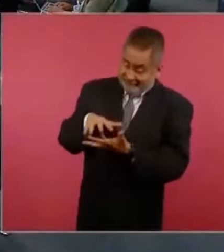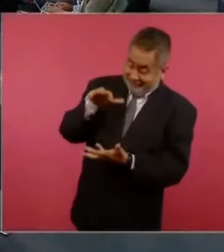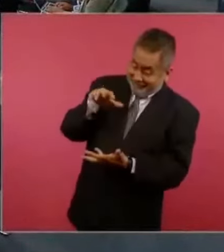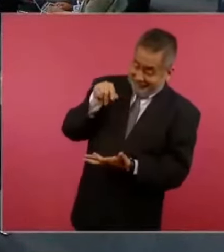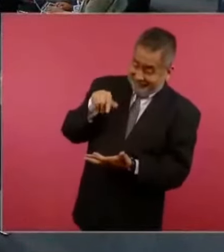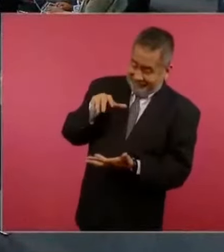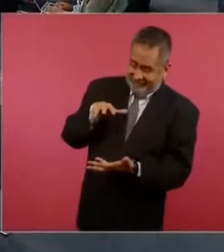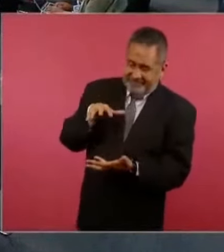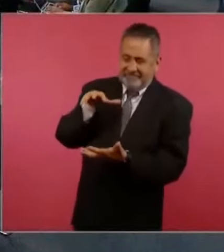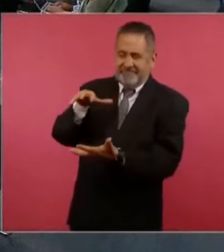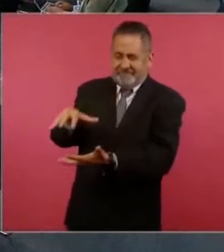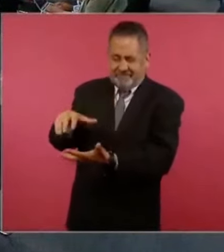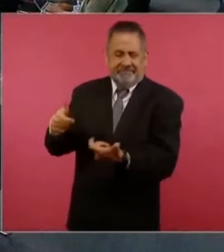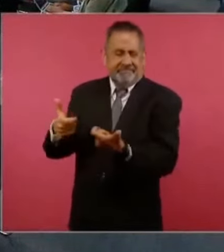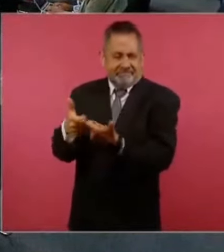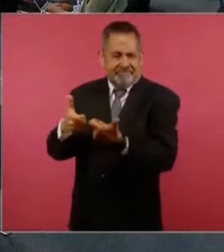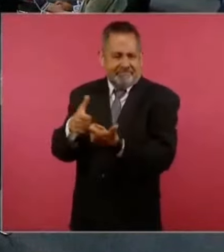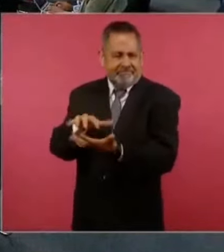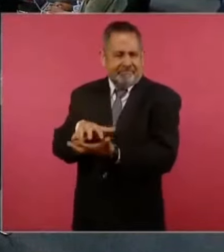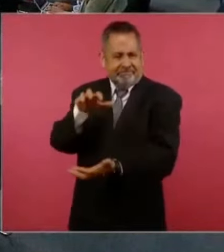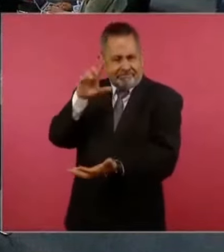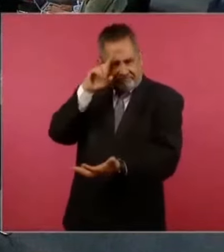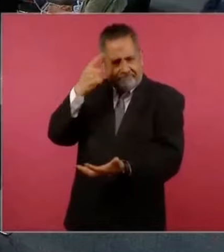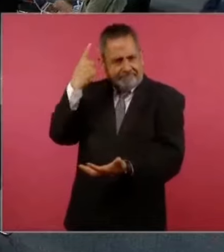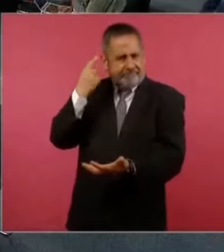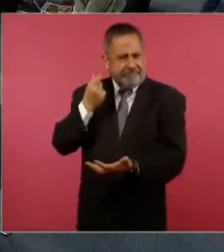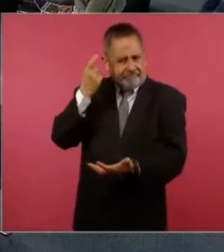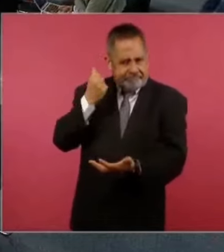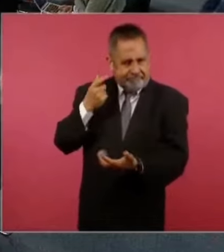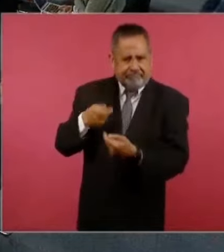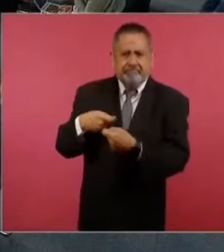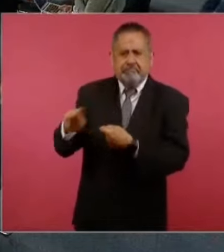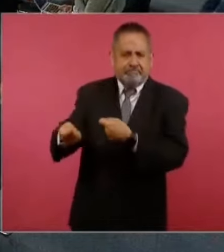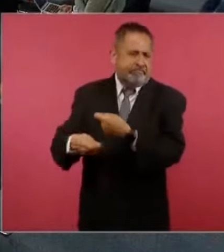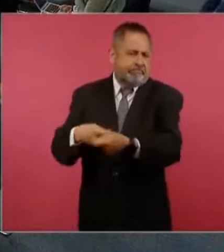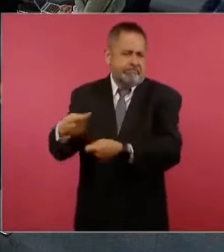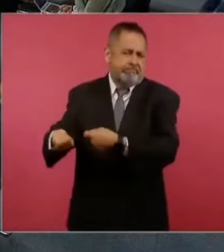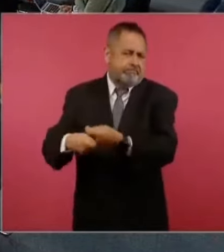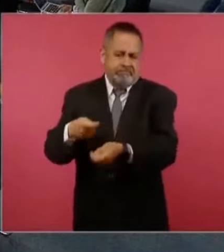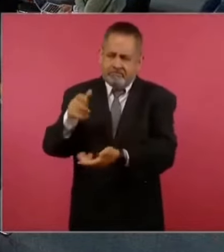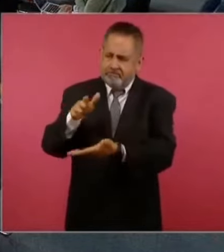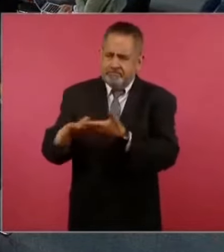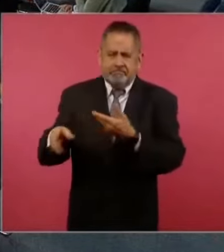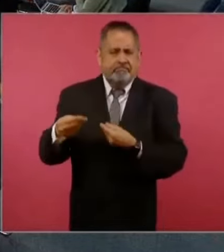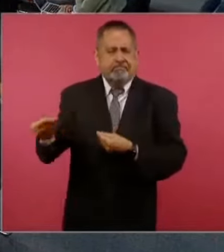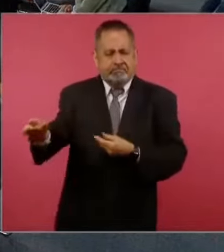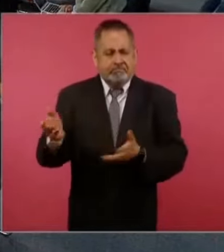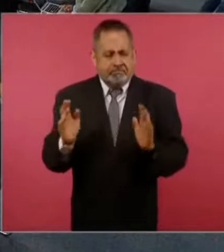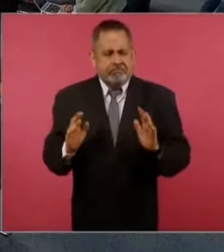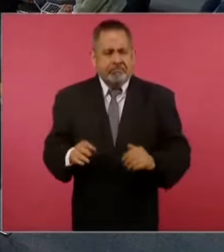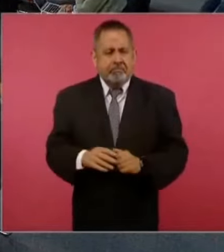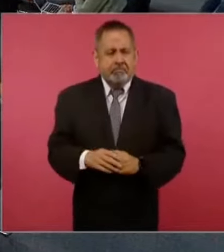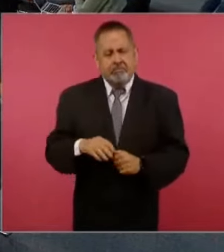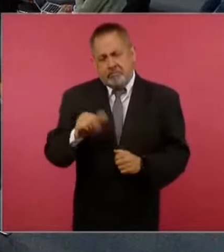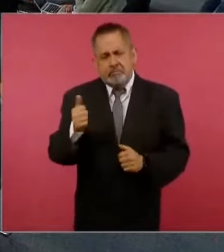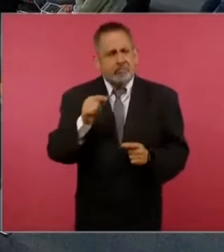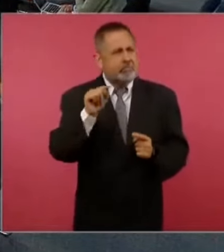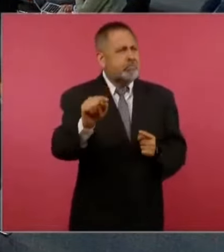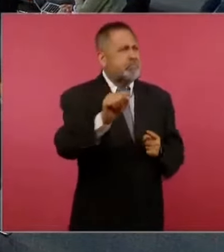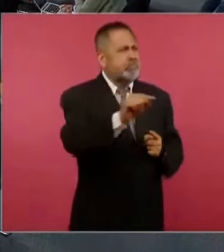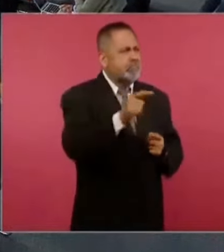es para el fondo y así eh otros